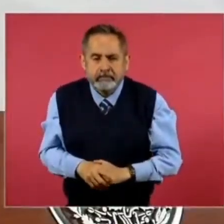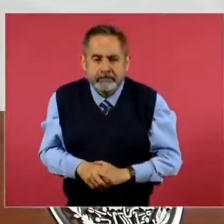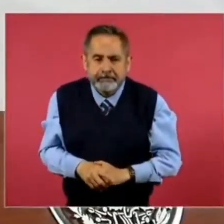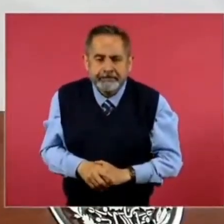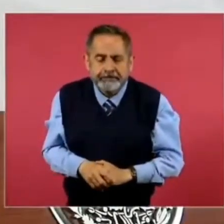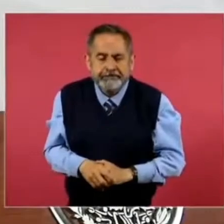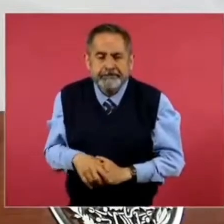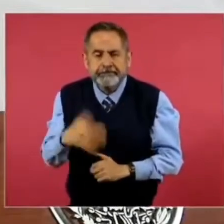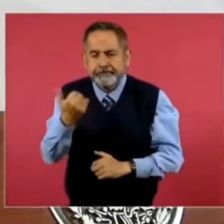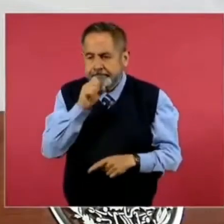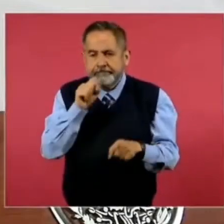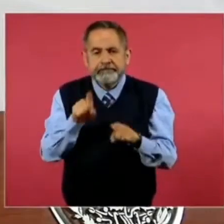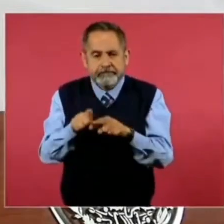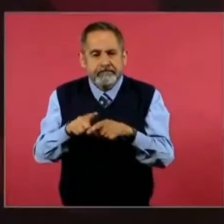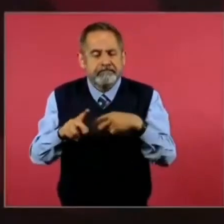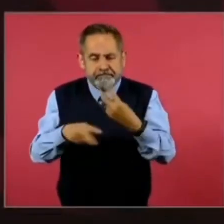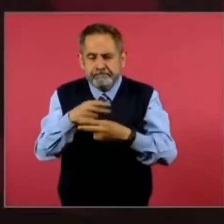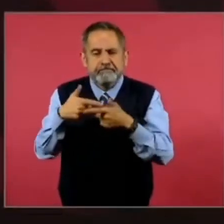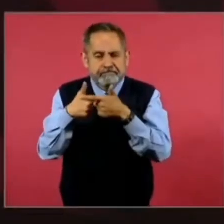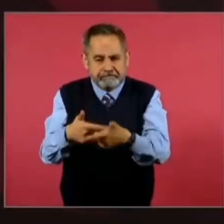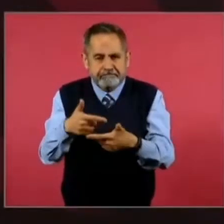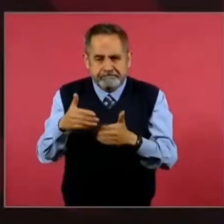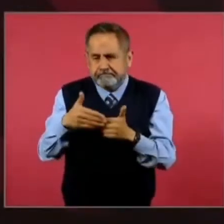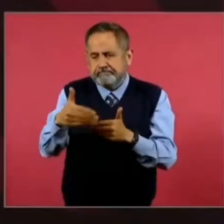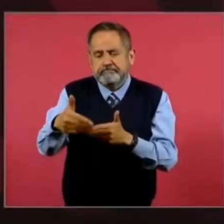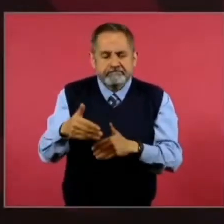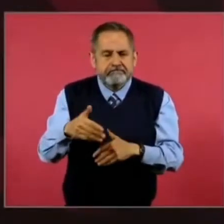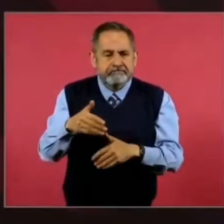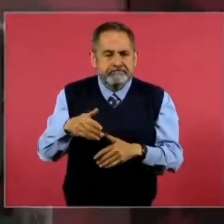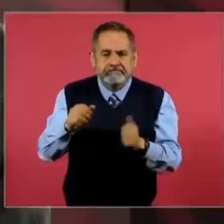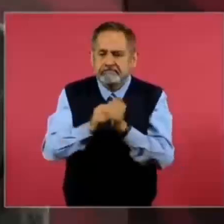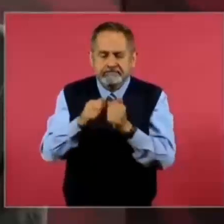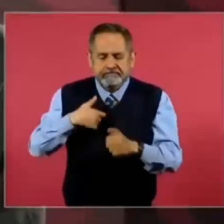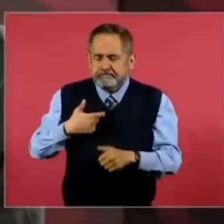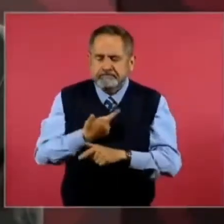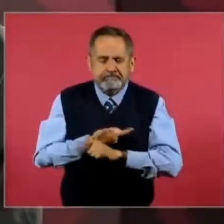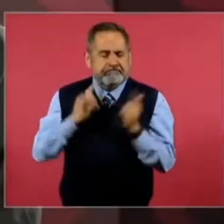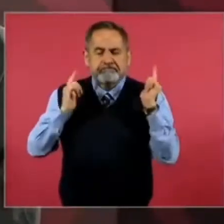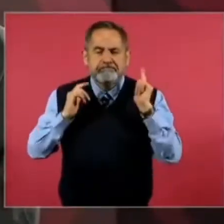Y vamos a seguir actuando con libertad,